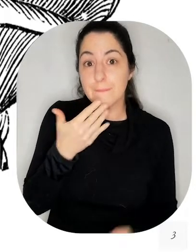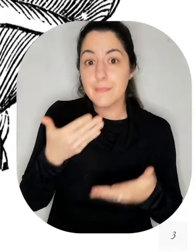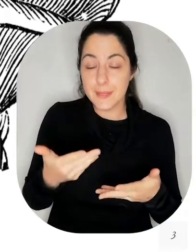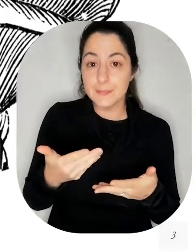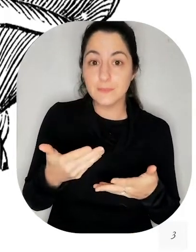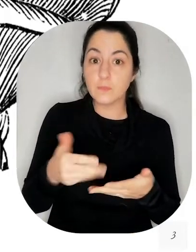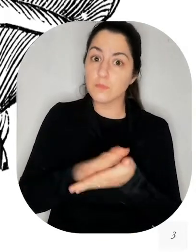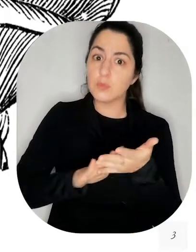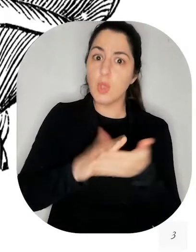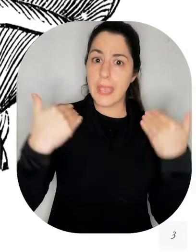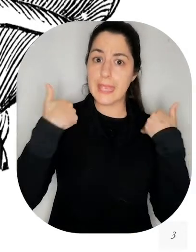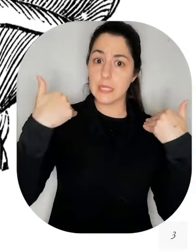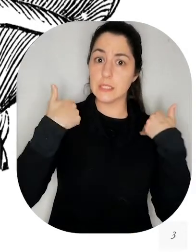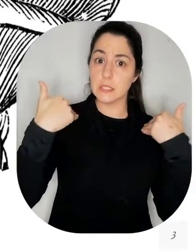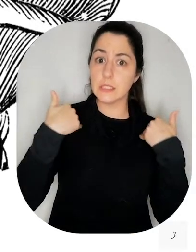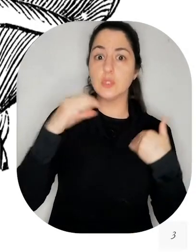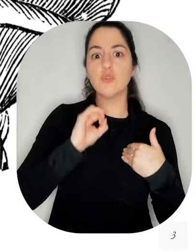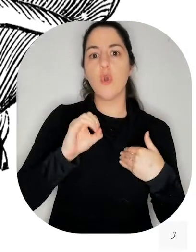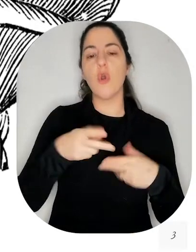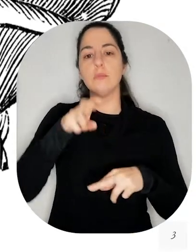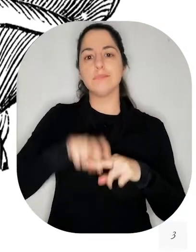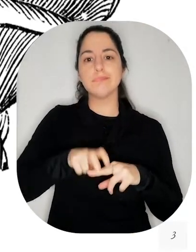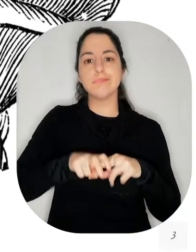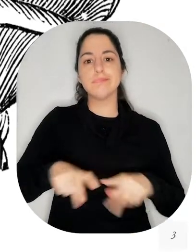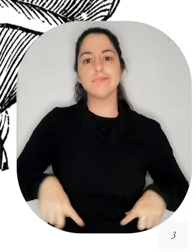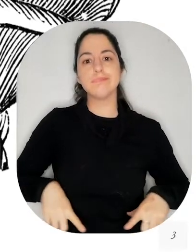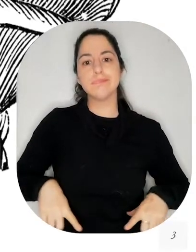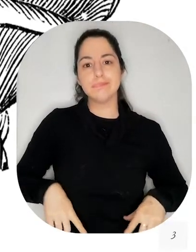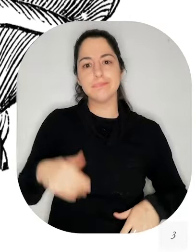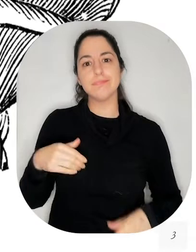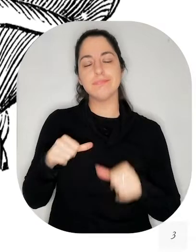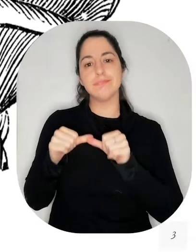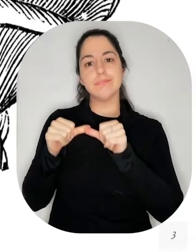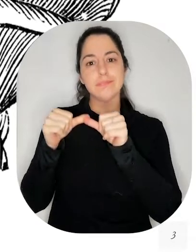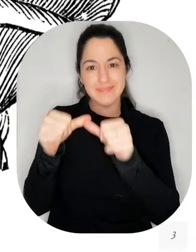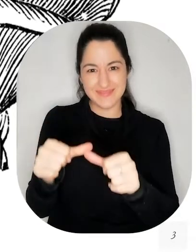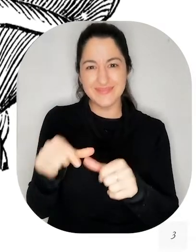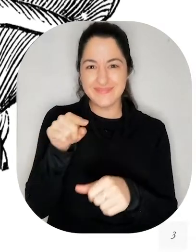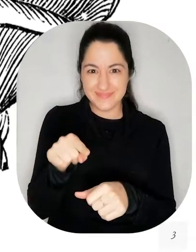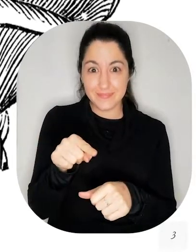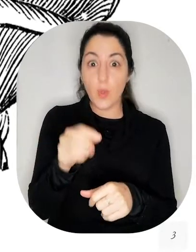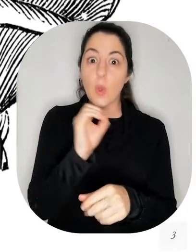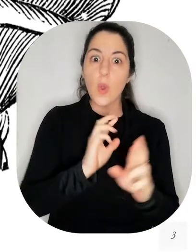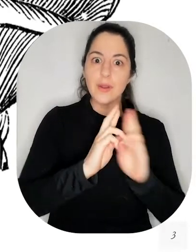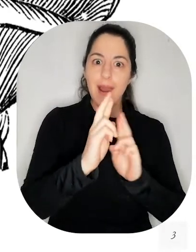también con el hecho de que hagamos ejercicio o seamos muy sedentarios, que